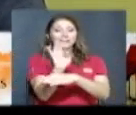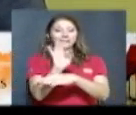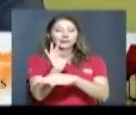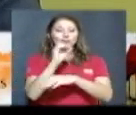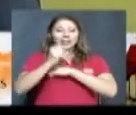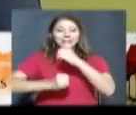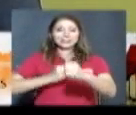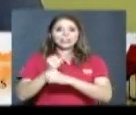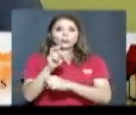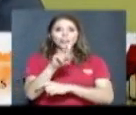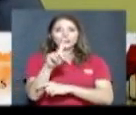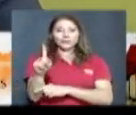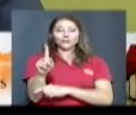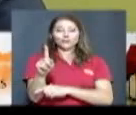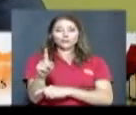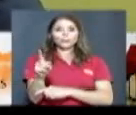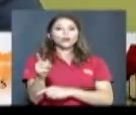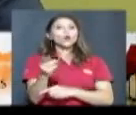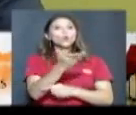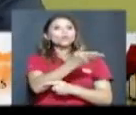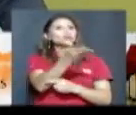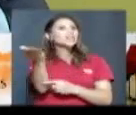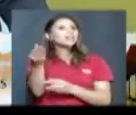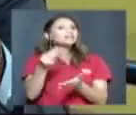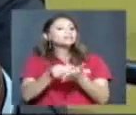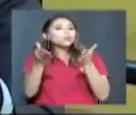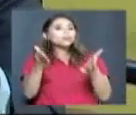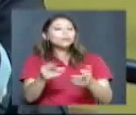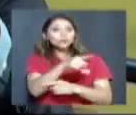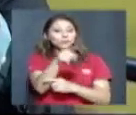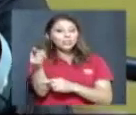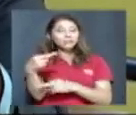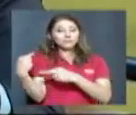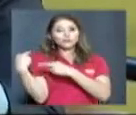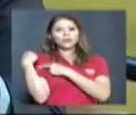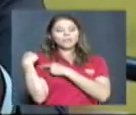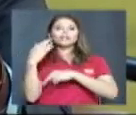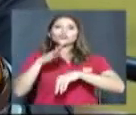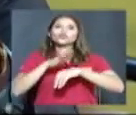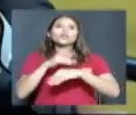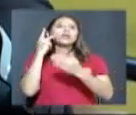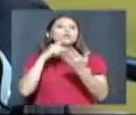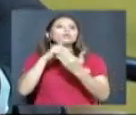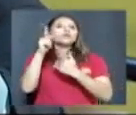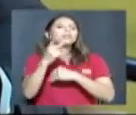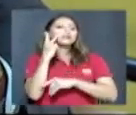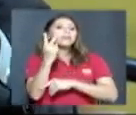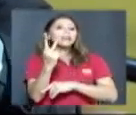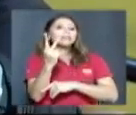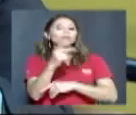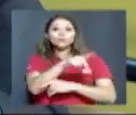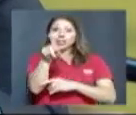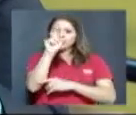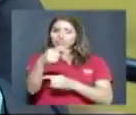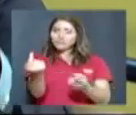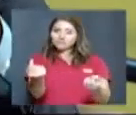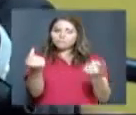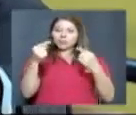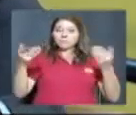siglo XXI. Ustedes son consumidores y ustedes son responsables de los contenidos que ven. Tienen que hacerse presentes en esta